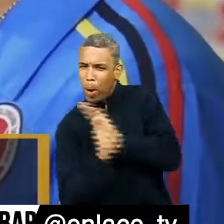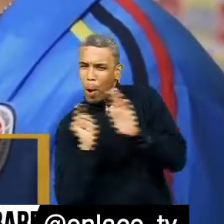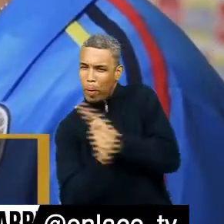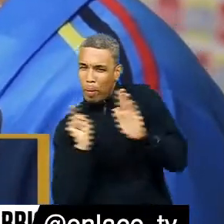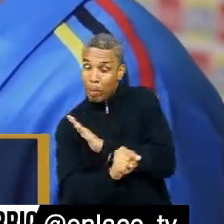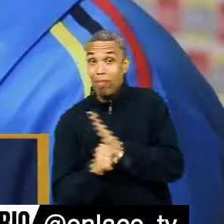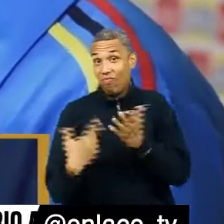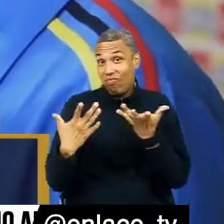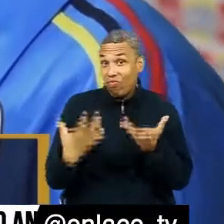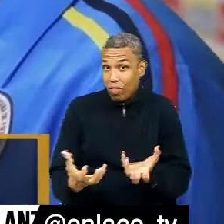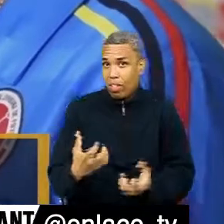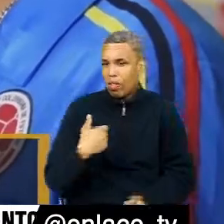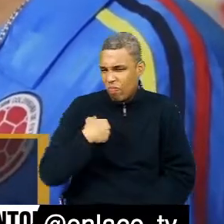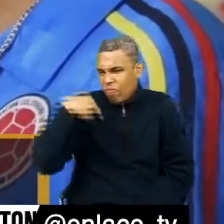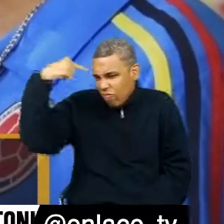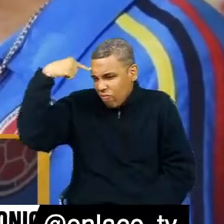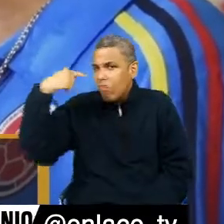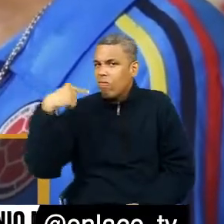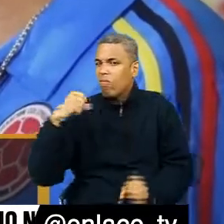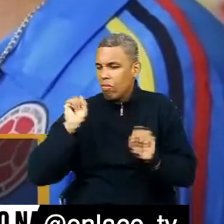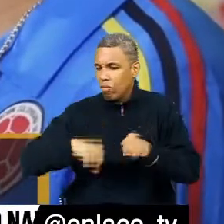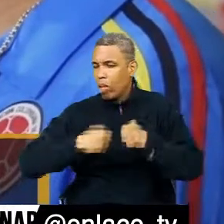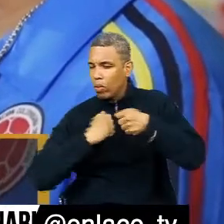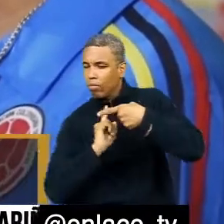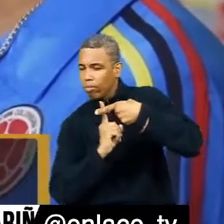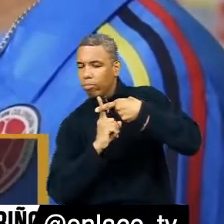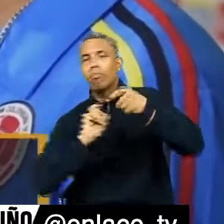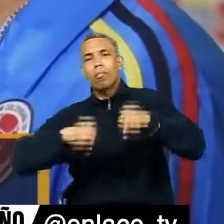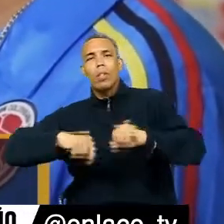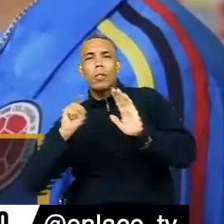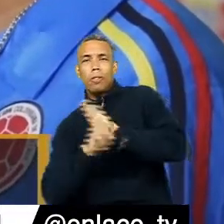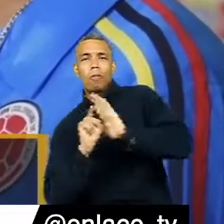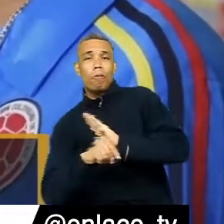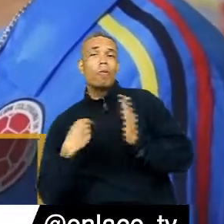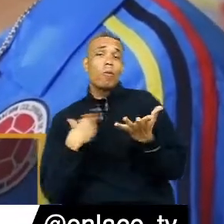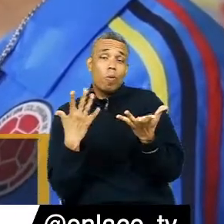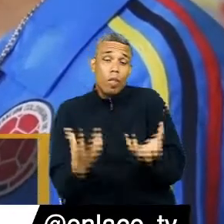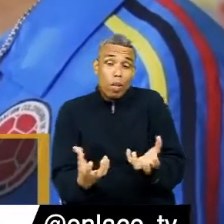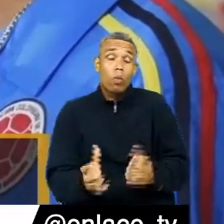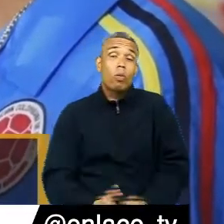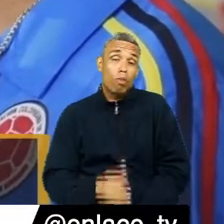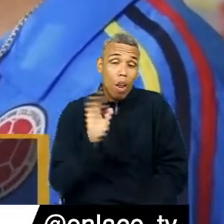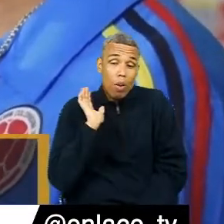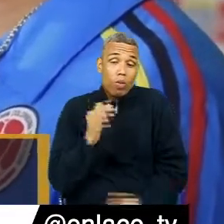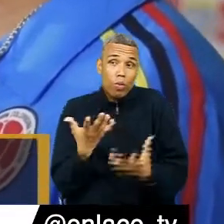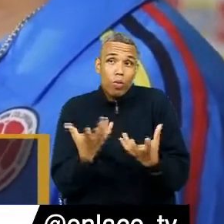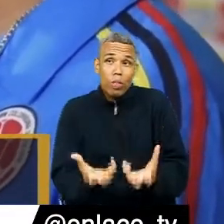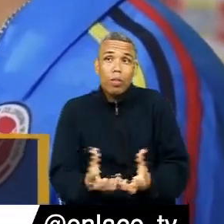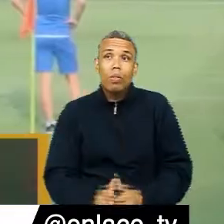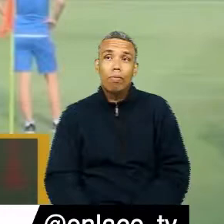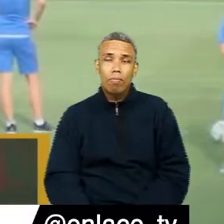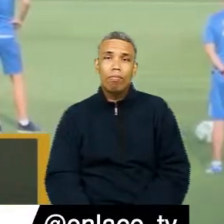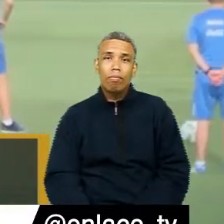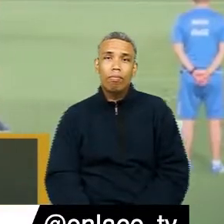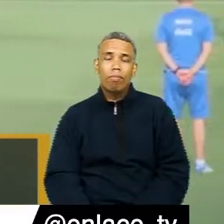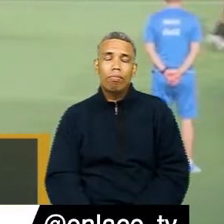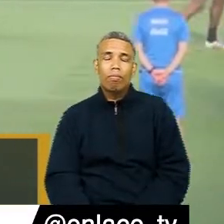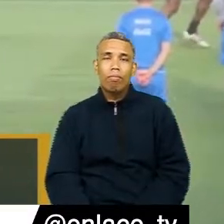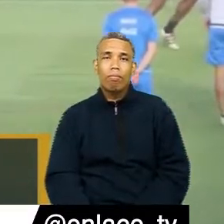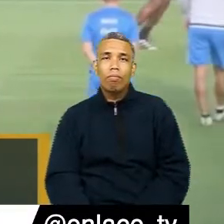tengo la posibilidad de ser delantero y siempre quiero marcar goles. Soy el primero que quiero marcar goles para ayudar a la selección.